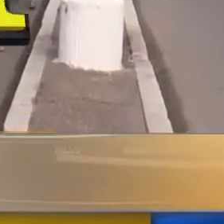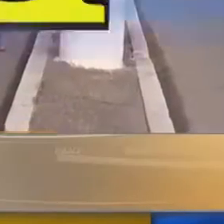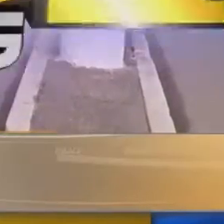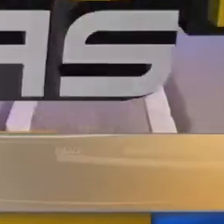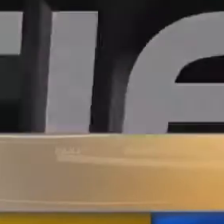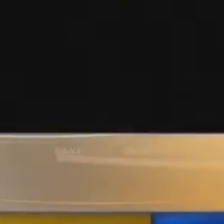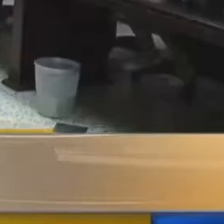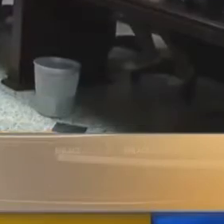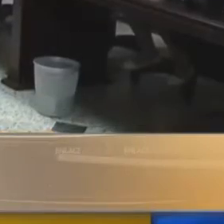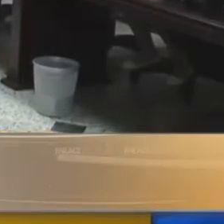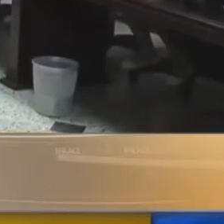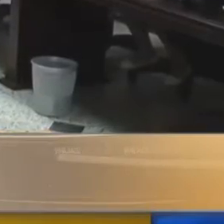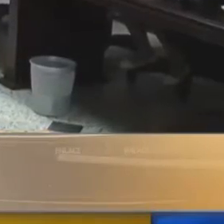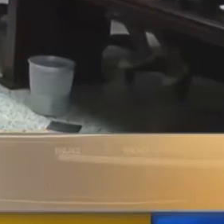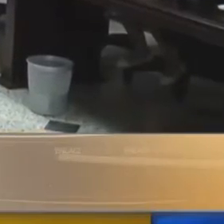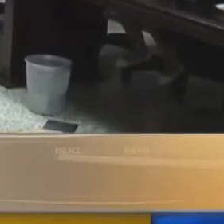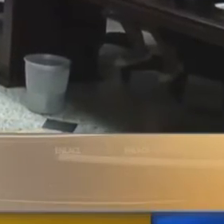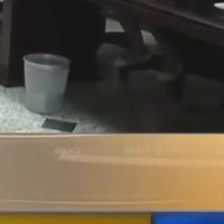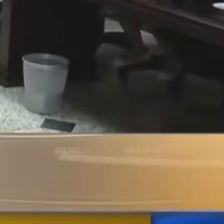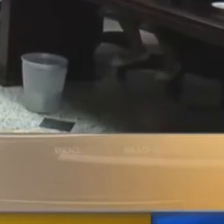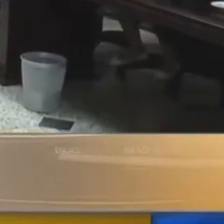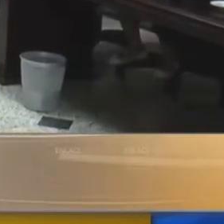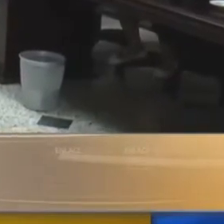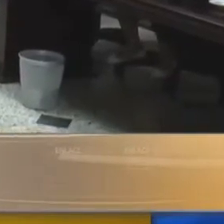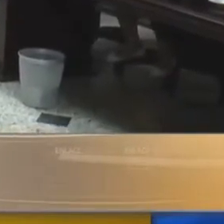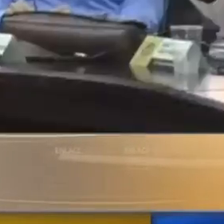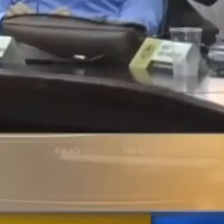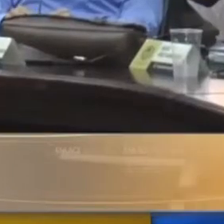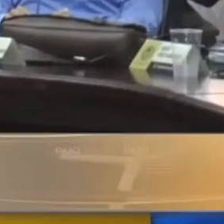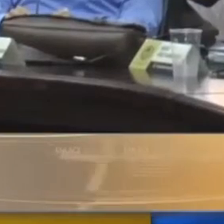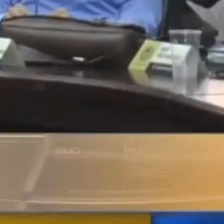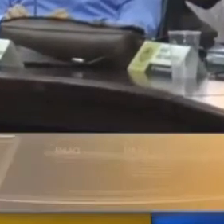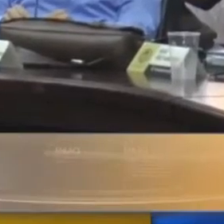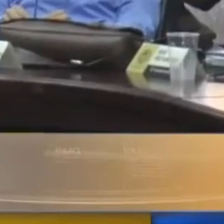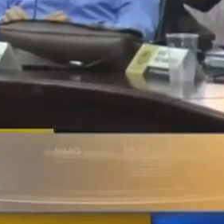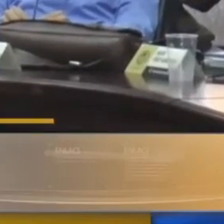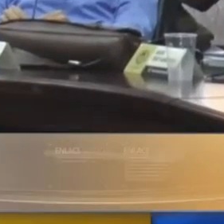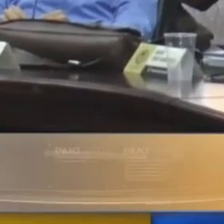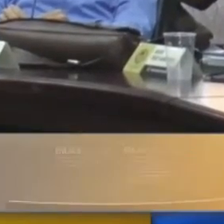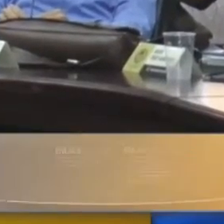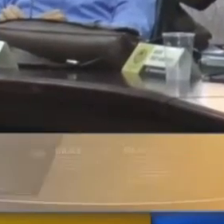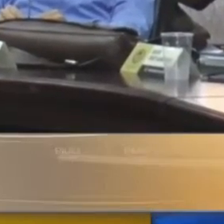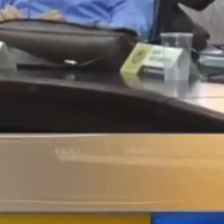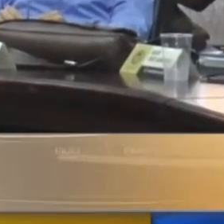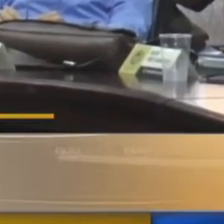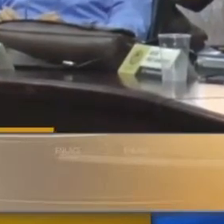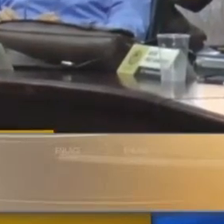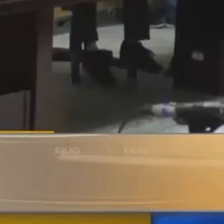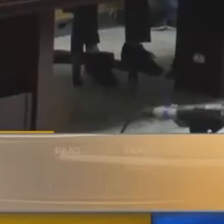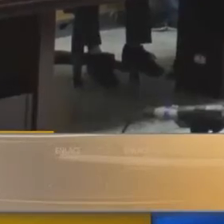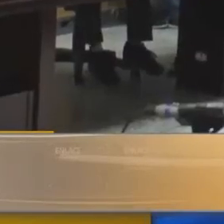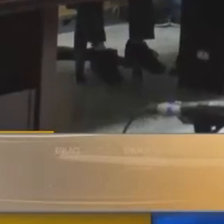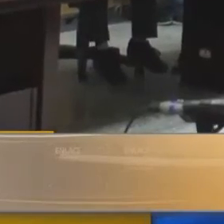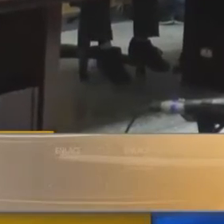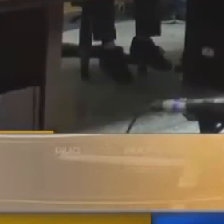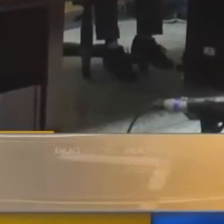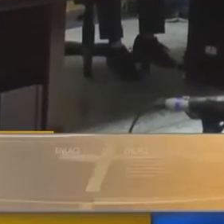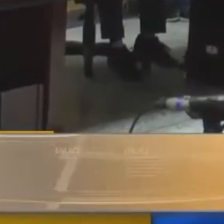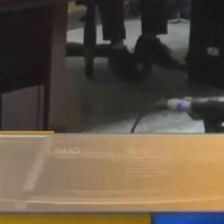barrancabermeja iniciando en el concejo municipal las sesiones ordinarias ayer se concluyeron en la corporación edilicia las extraordinarias